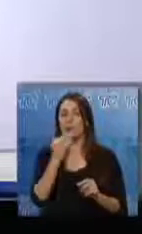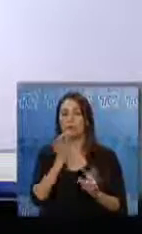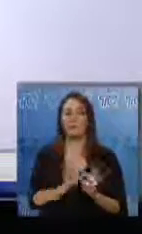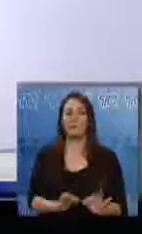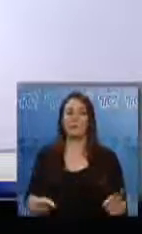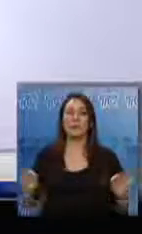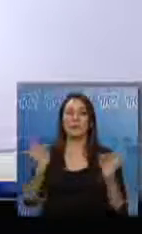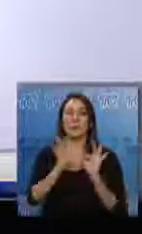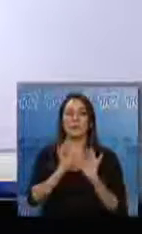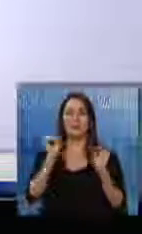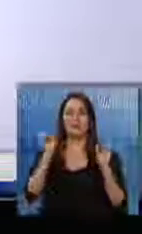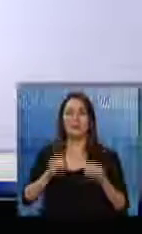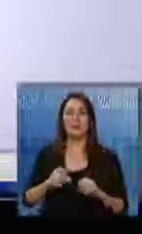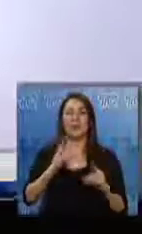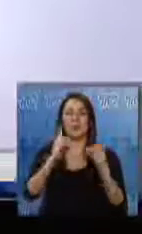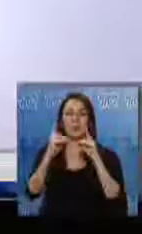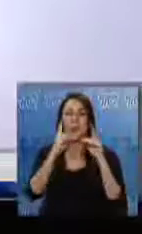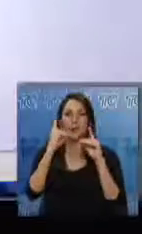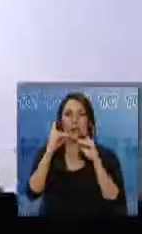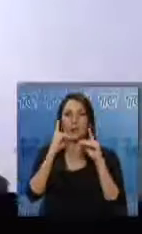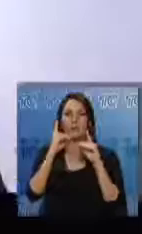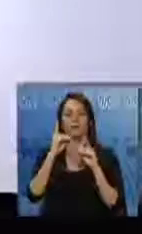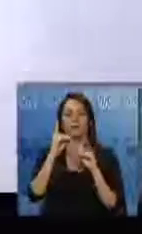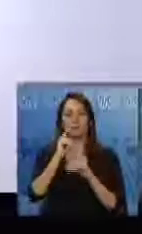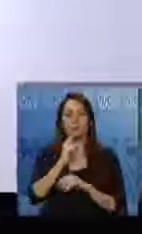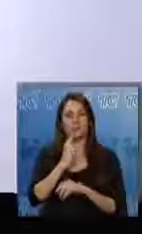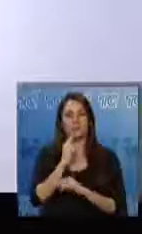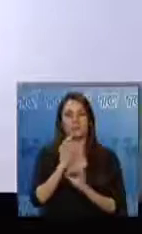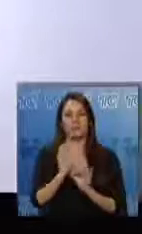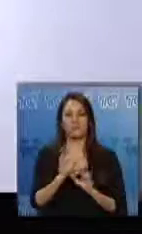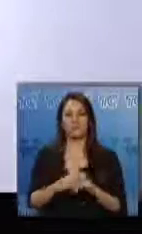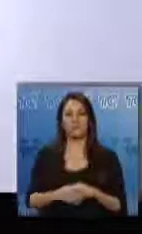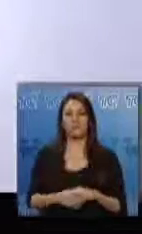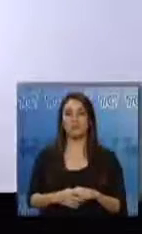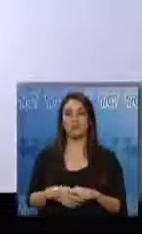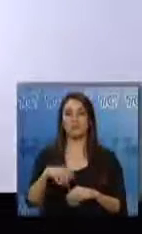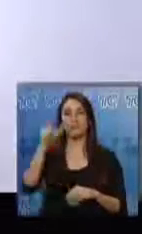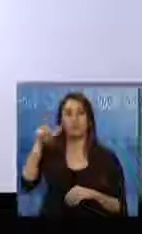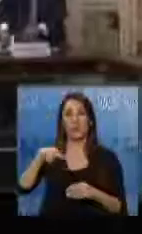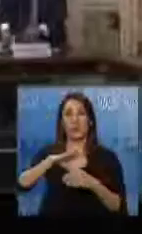importante poder tener ese diálogo franco, sincero. Finalmente, el canciller Guillén Long